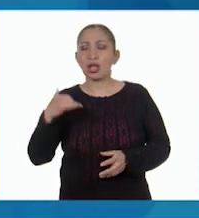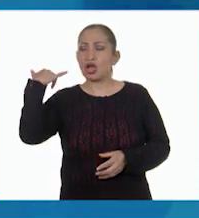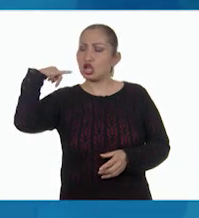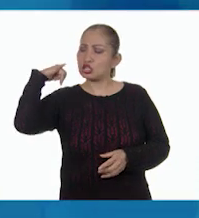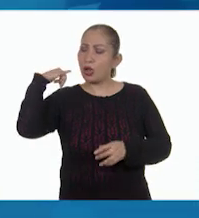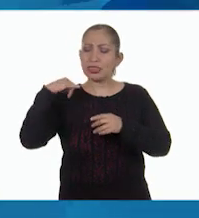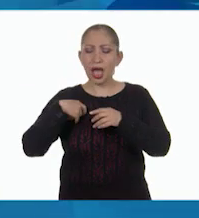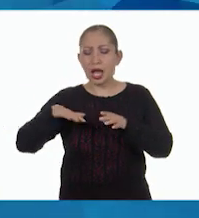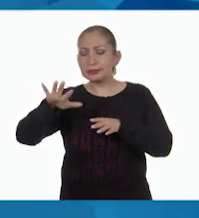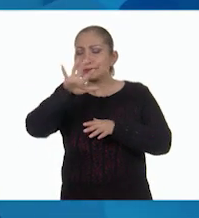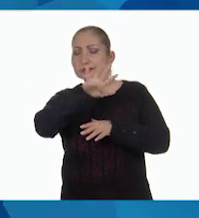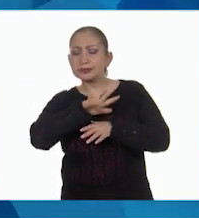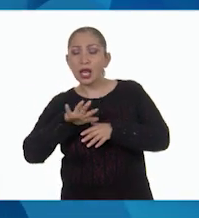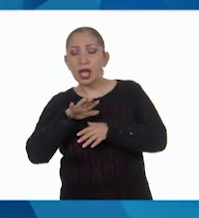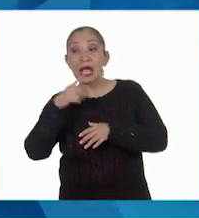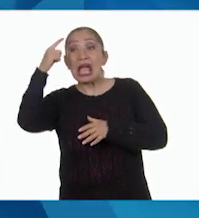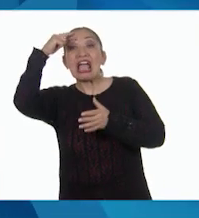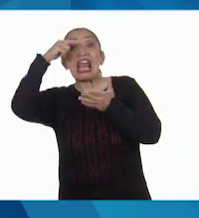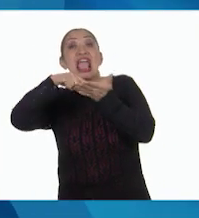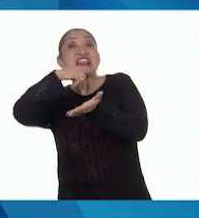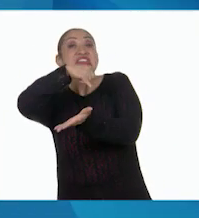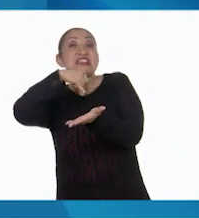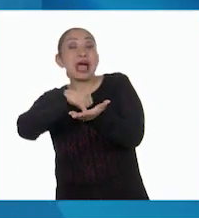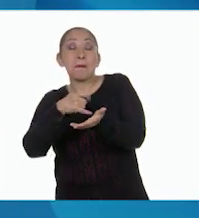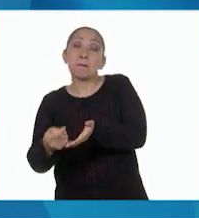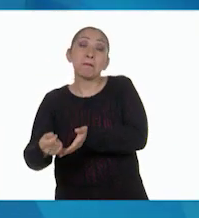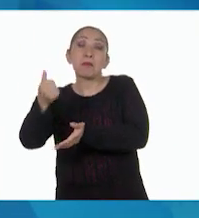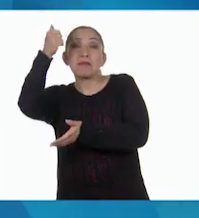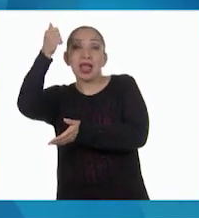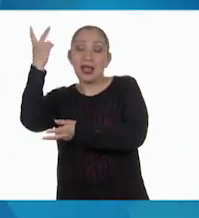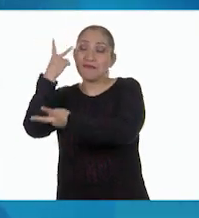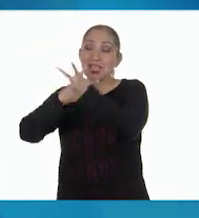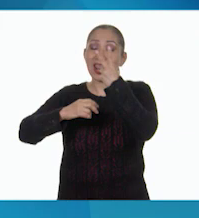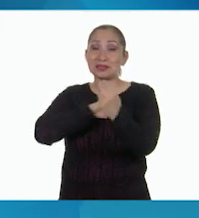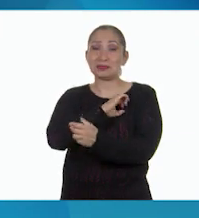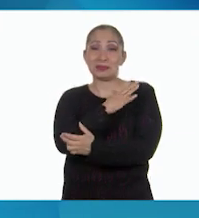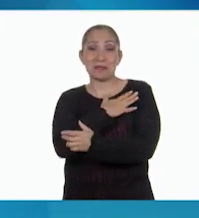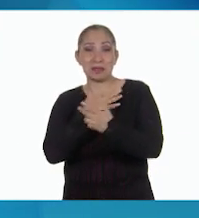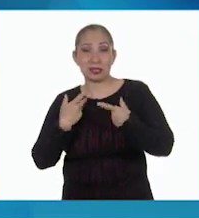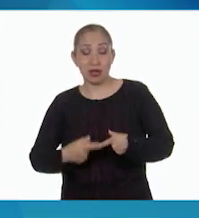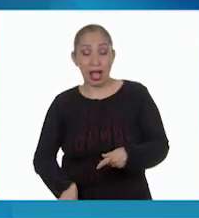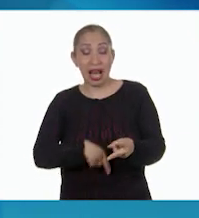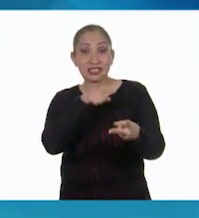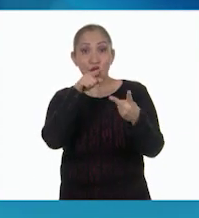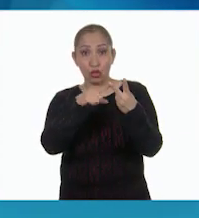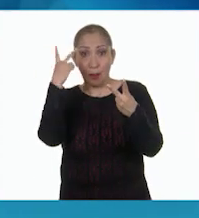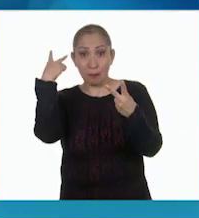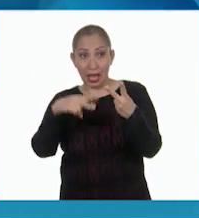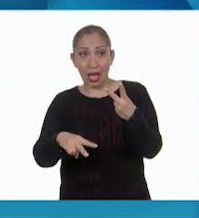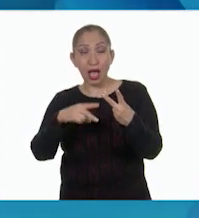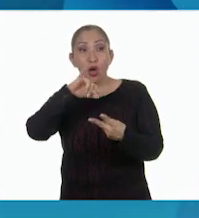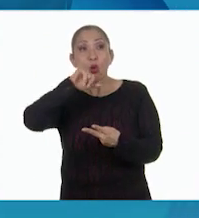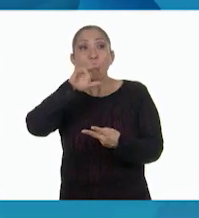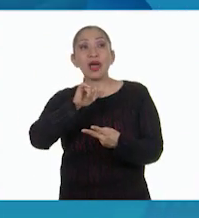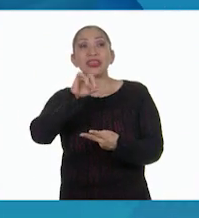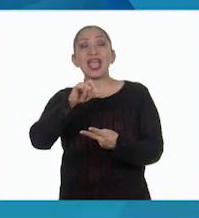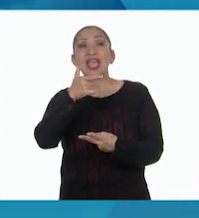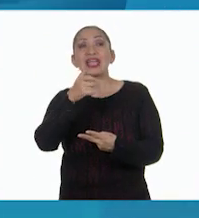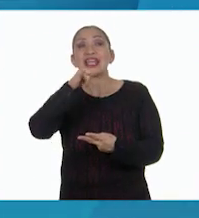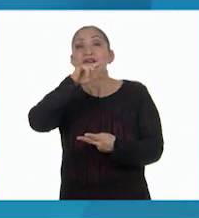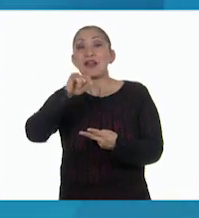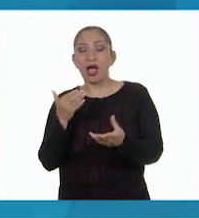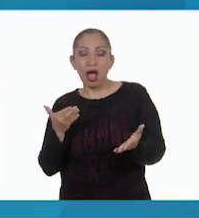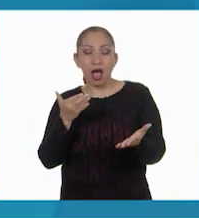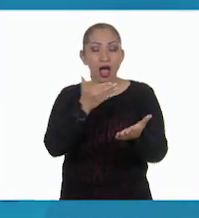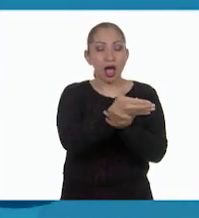Yucatán era considerada una isla tras la primera expedición española. En la segunda, encabezada por Juan de Grijalva, llegaron hasta la